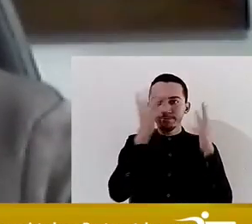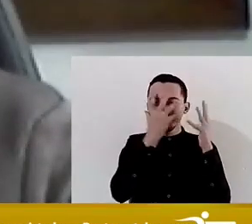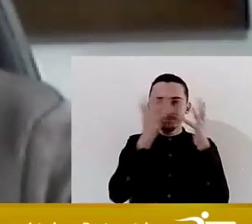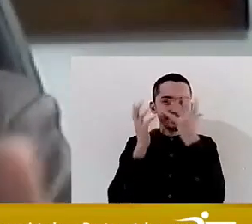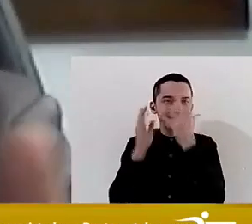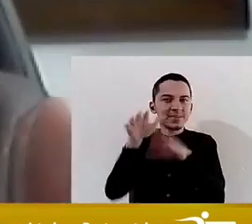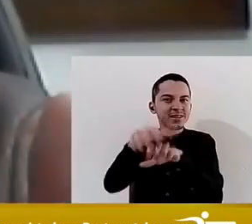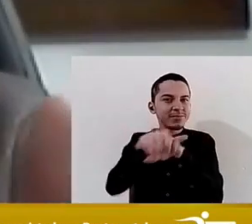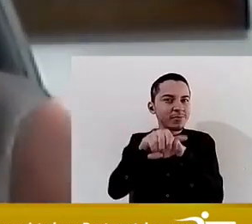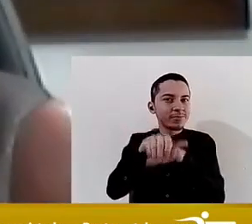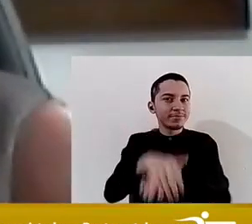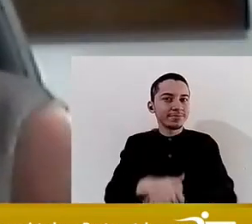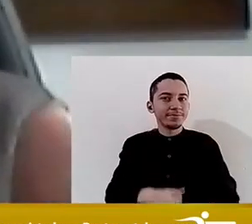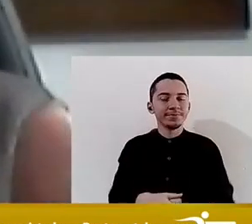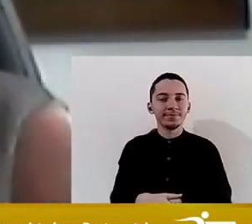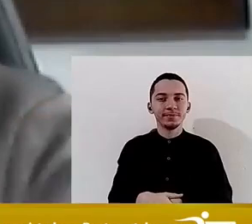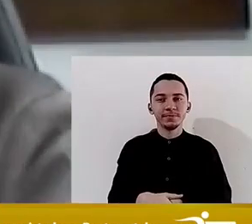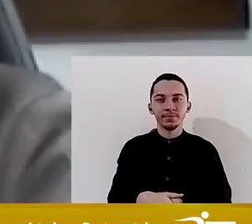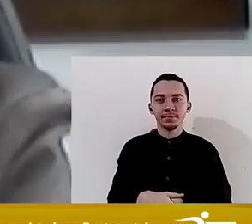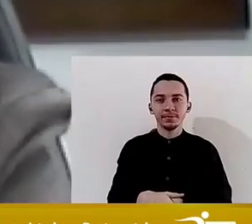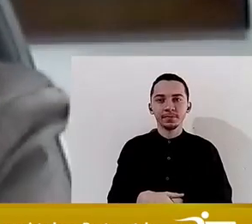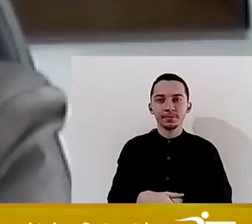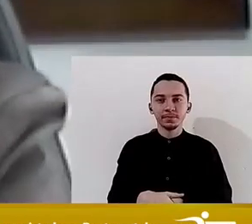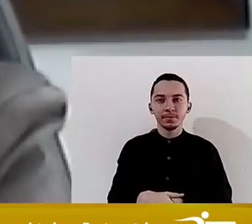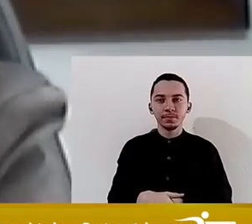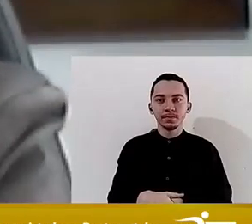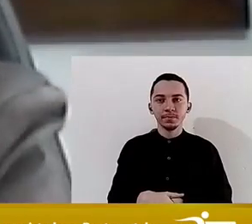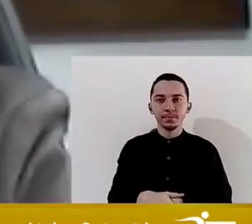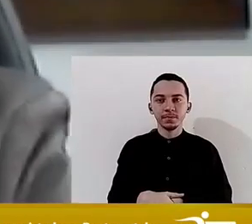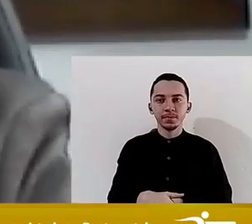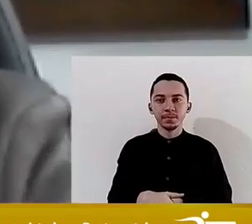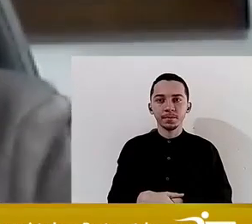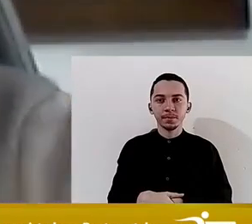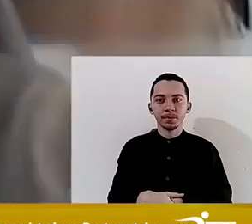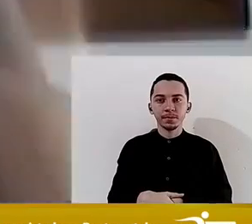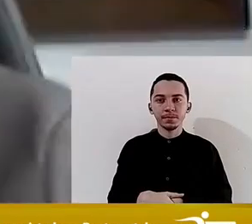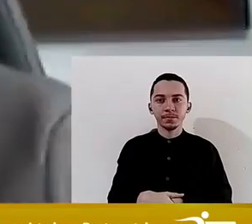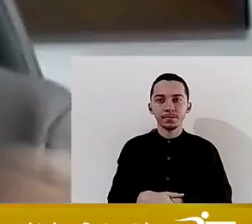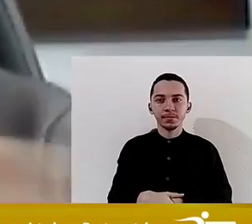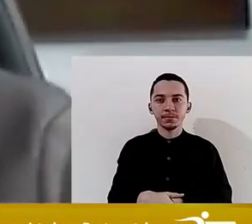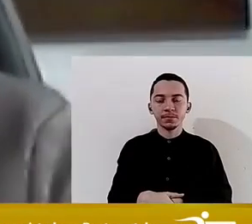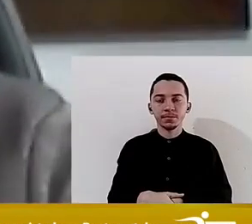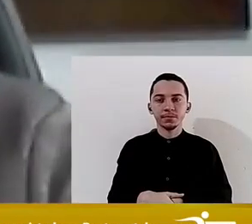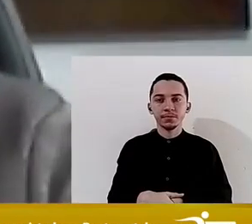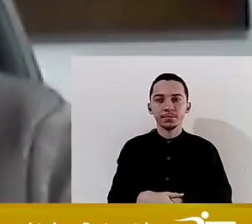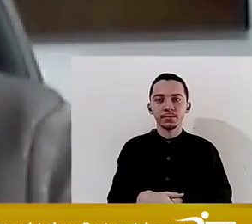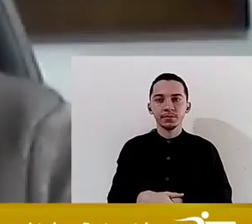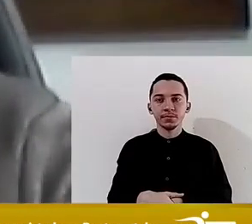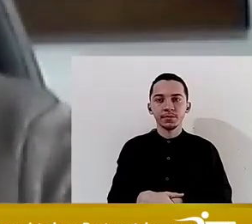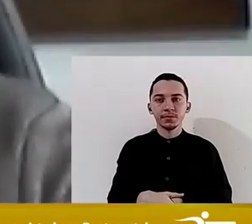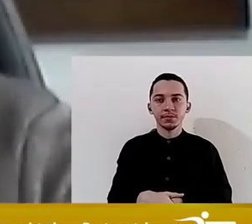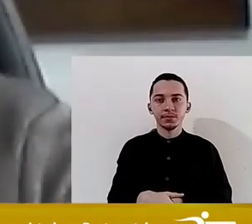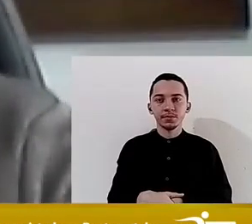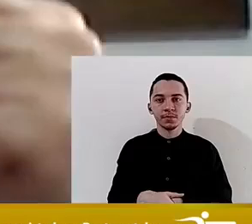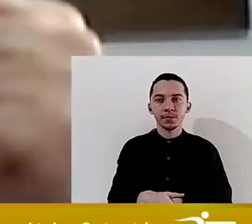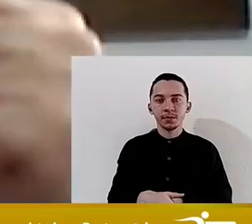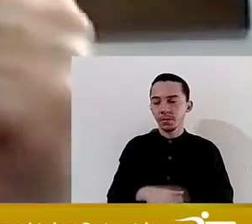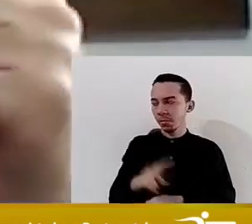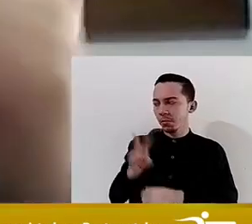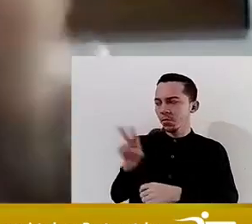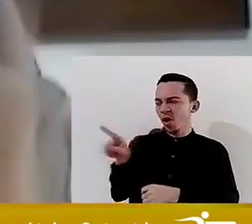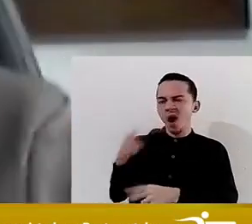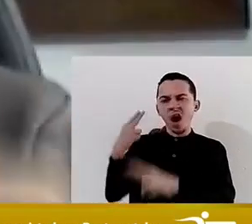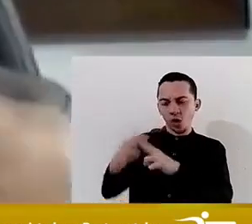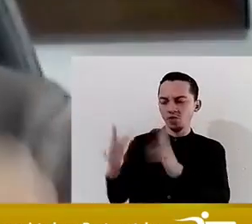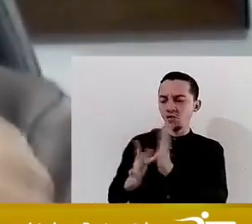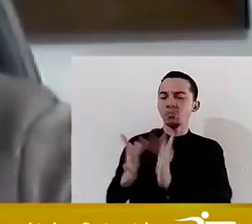Hay unos que, como oyen cómo era el otro, en el nombre de Jesús. Entonces yo también digo, porque